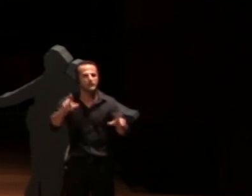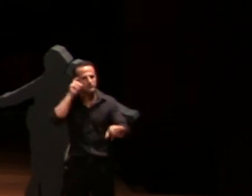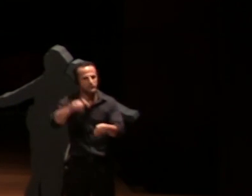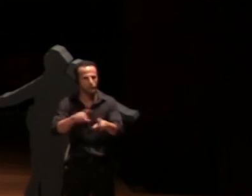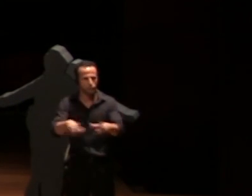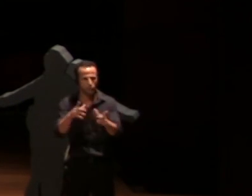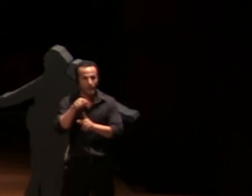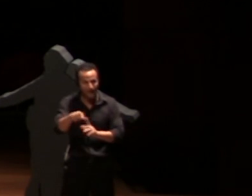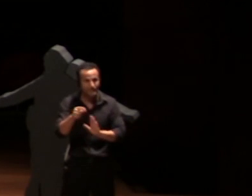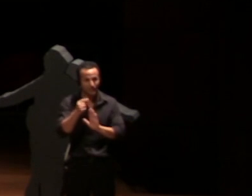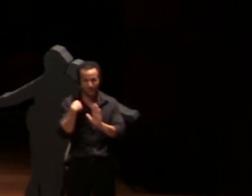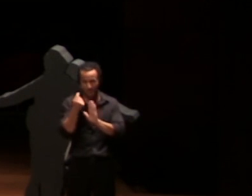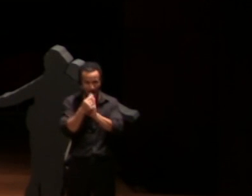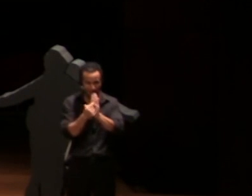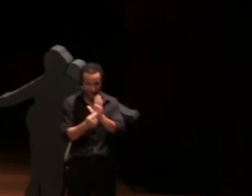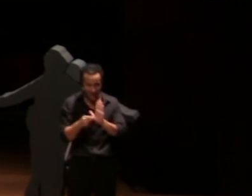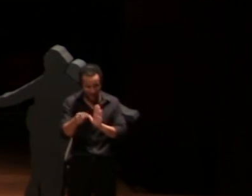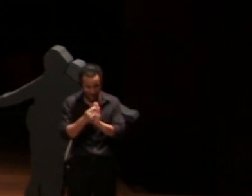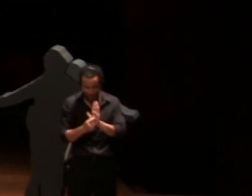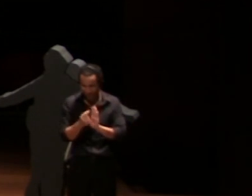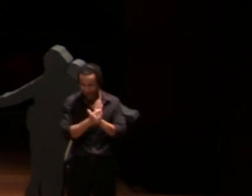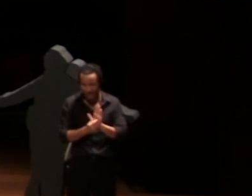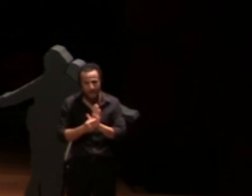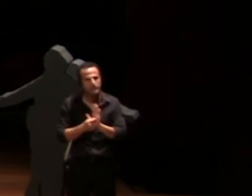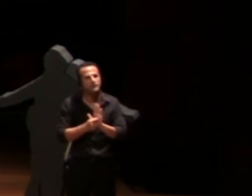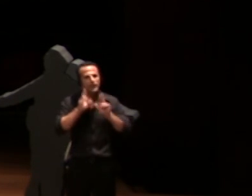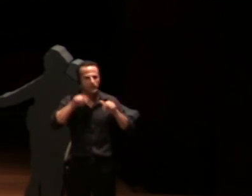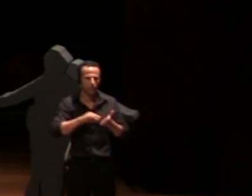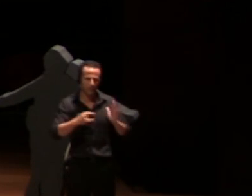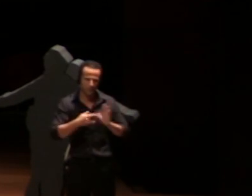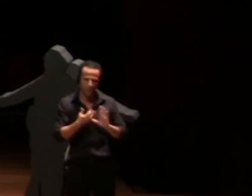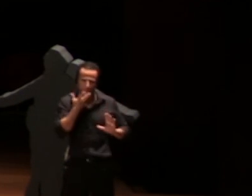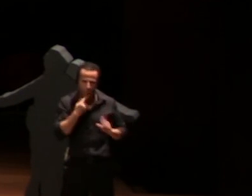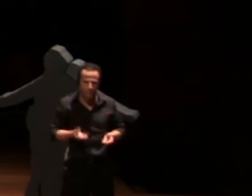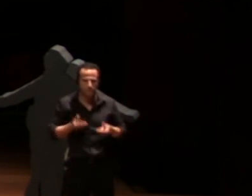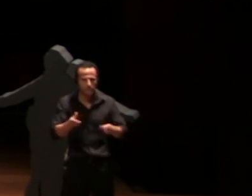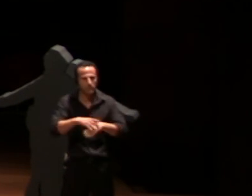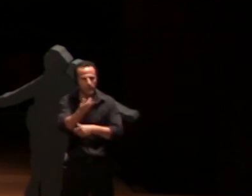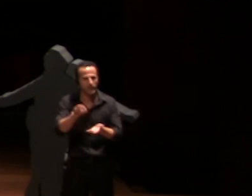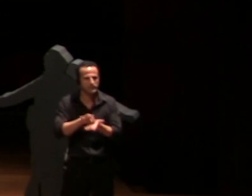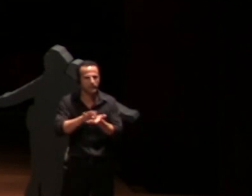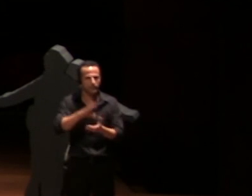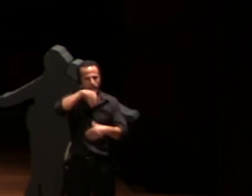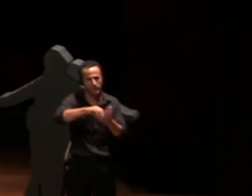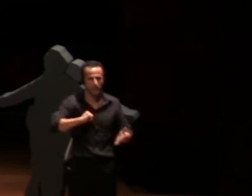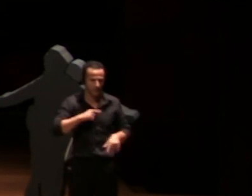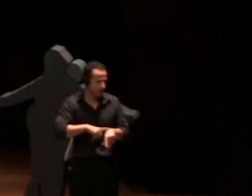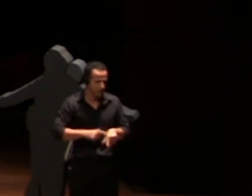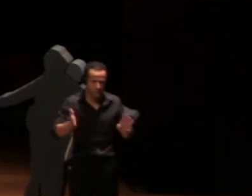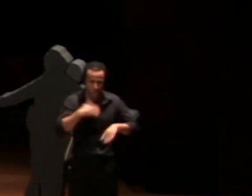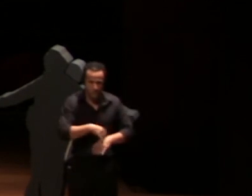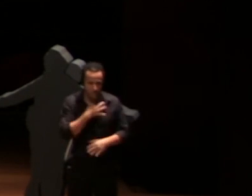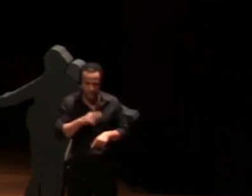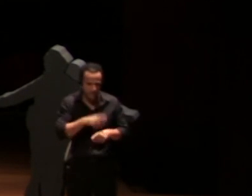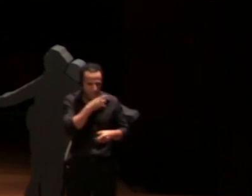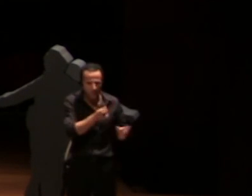Estos índices nos gusta implementarlos en las tecnologías de la comunicación y ponerlos al servicio de, sobre todo, el clínico que tiene poco tiempo, para que sean